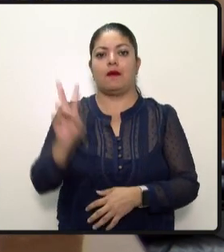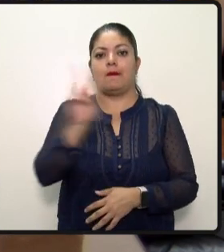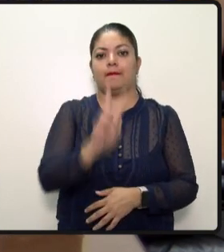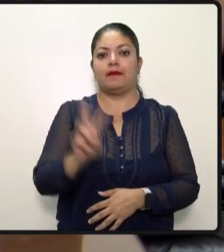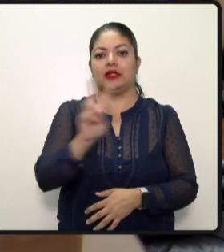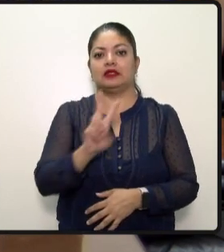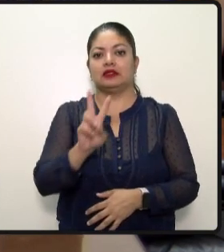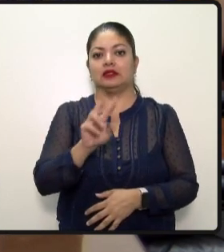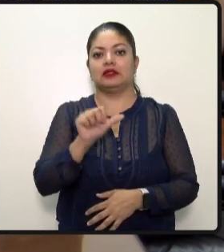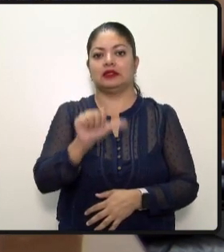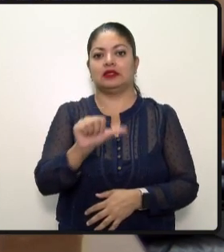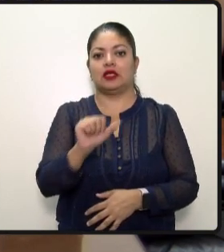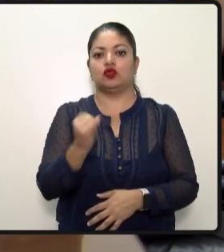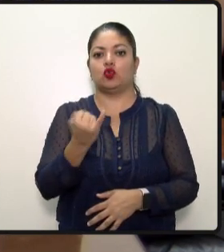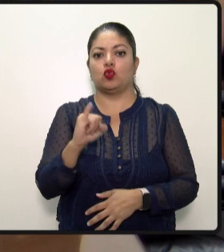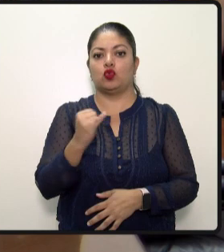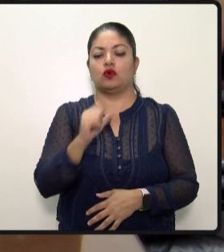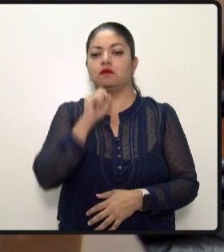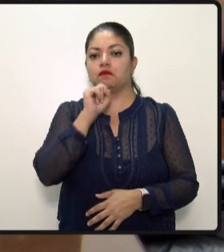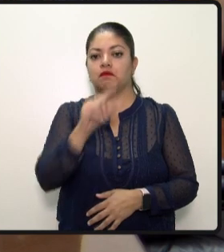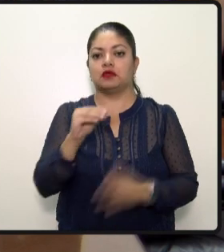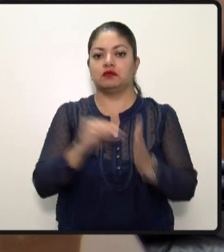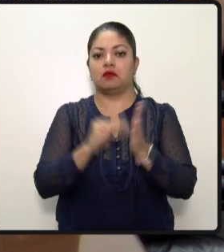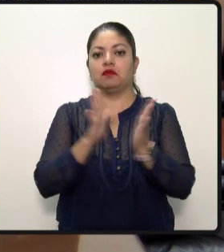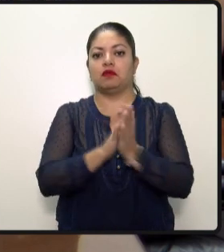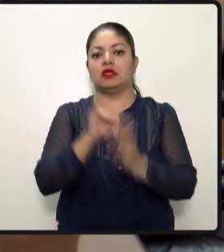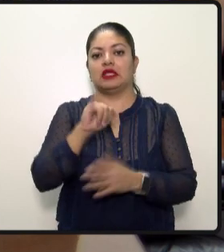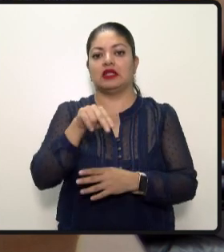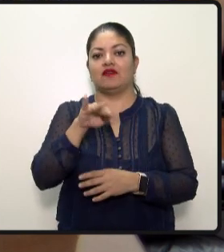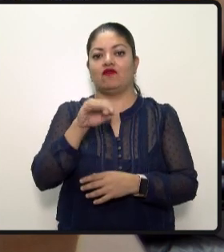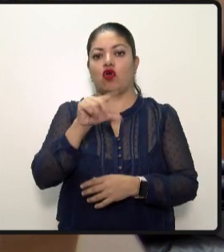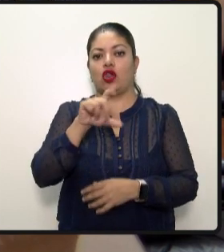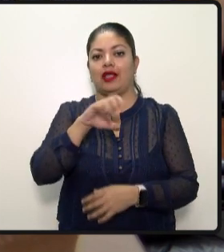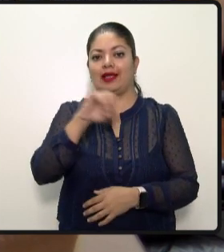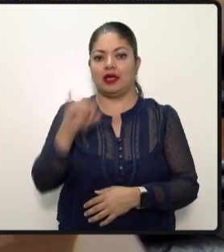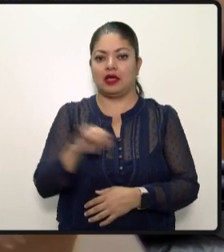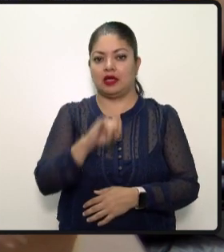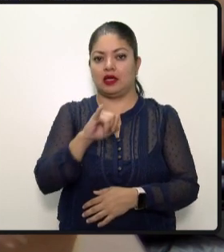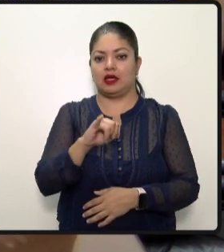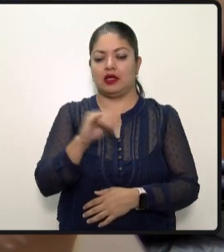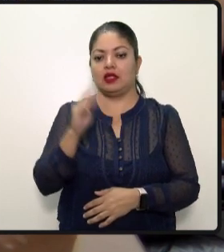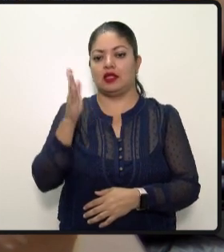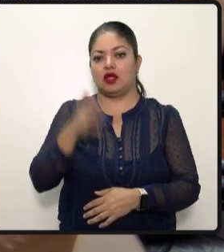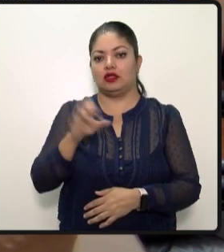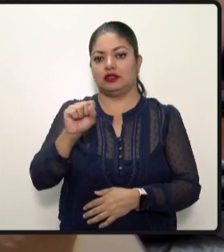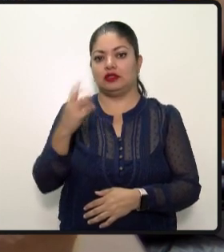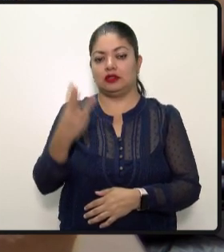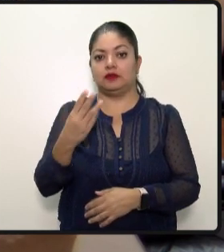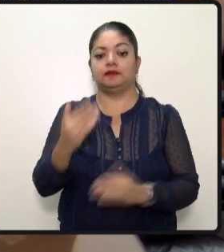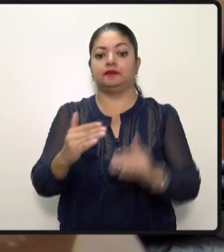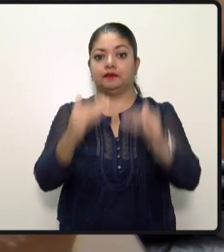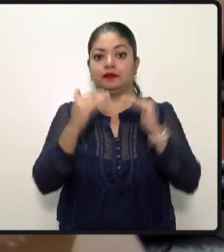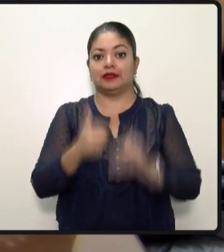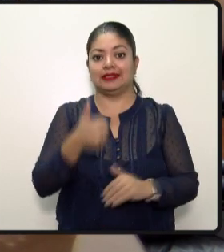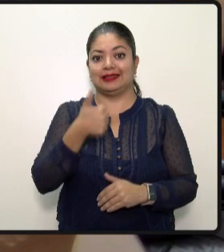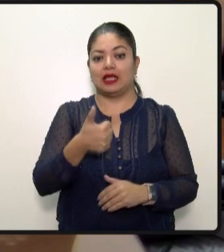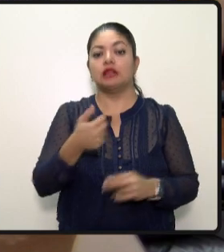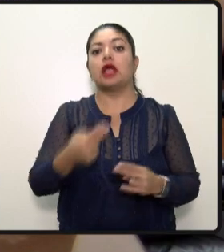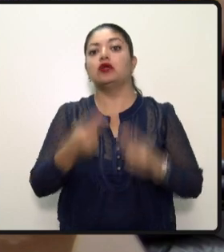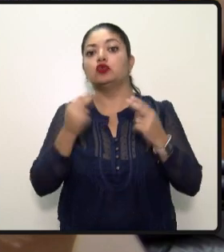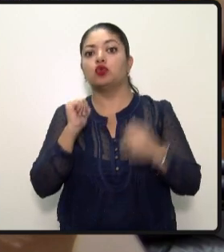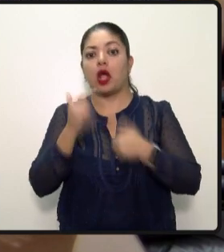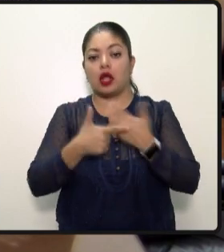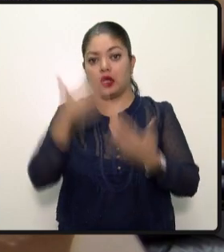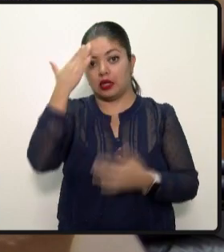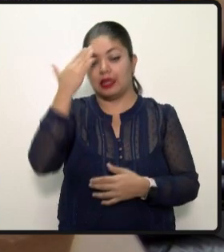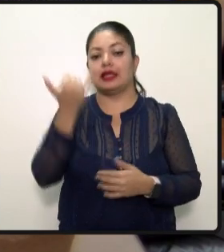junio, como lo marca el Infoleg 2720, diagonal 63. En el punto número 6, asuntos generales, y en el